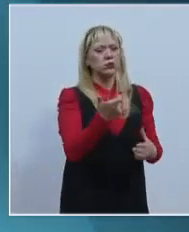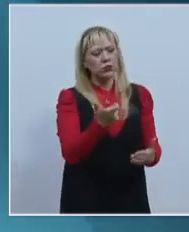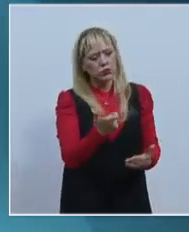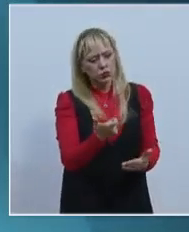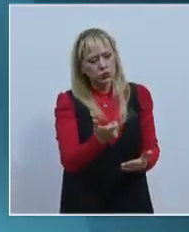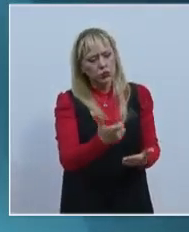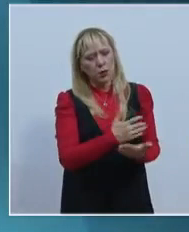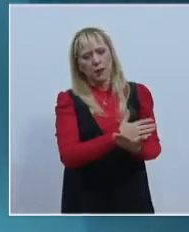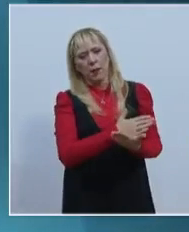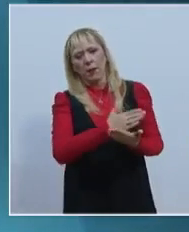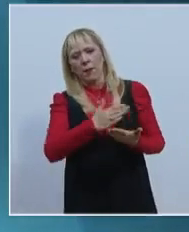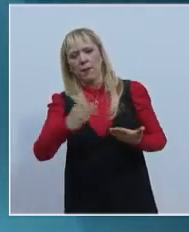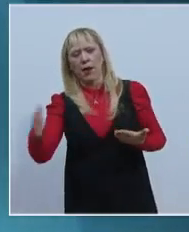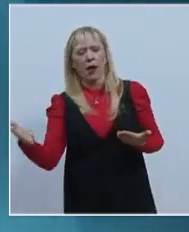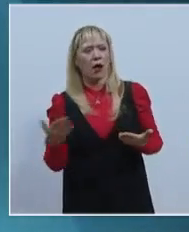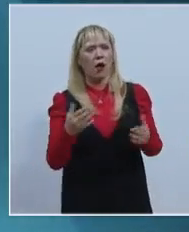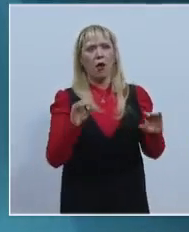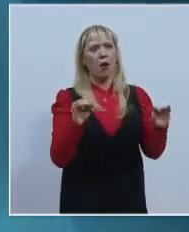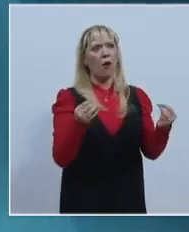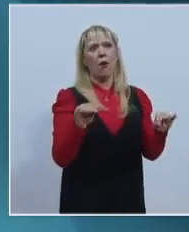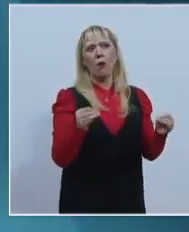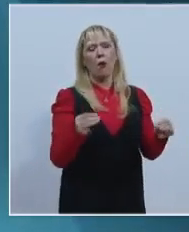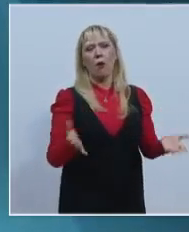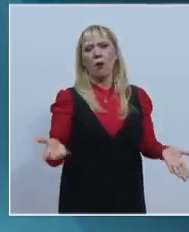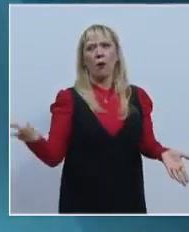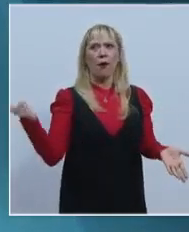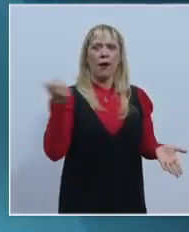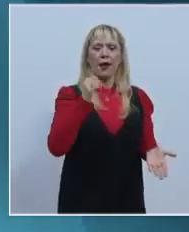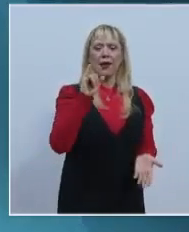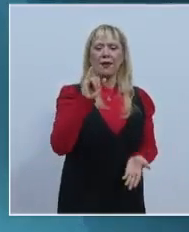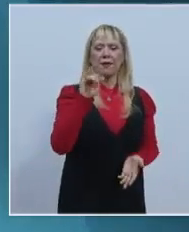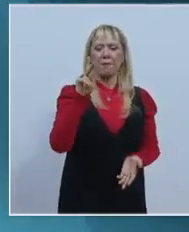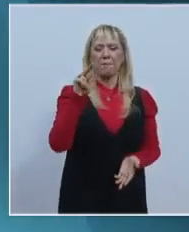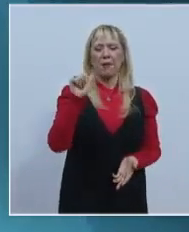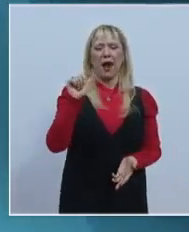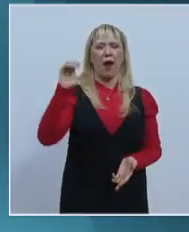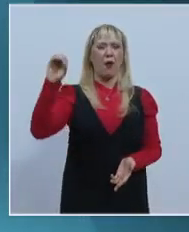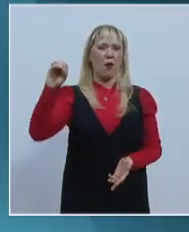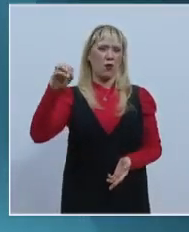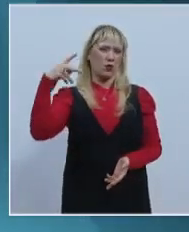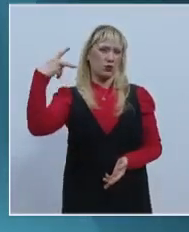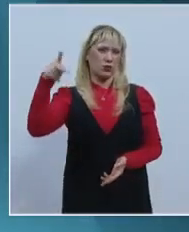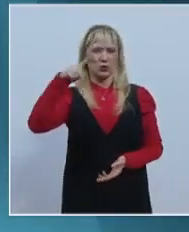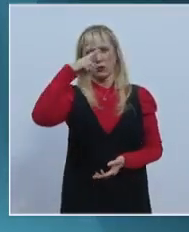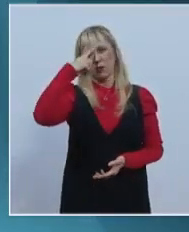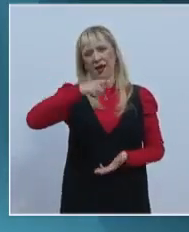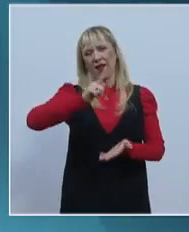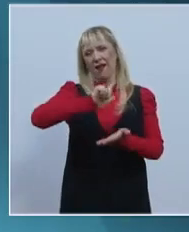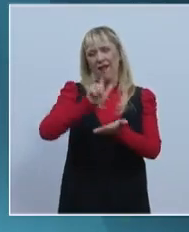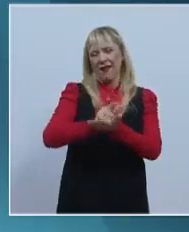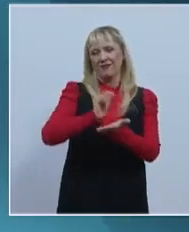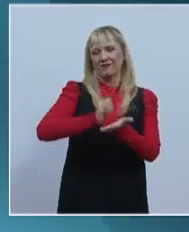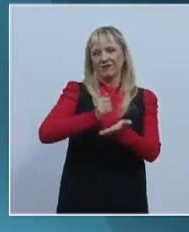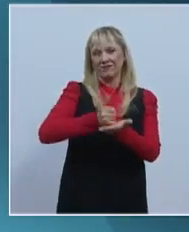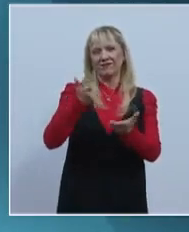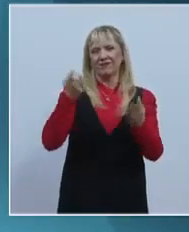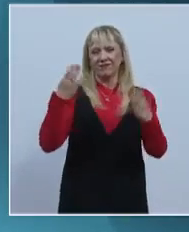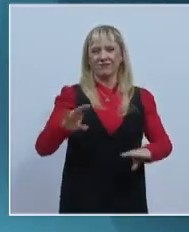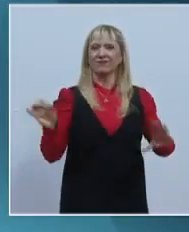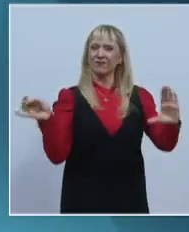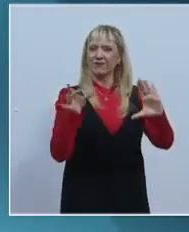obligaciones garantizadas que no fue cubierto por el IPAB, conforme a las disposiciones legales, reglamentarias